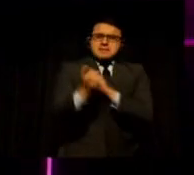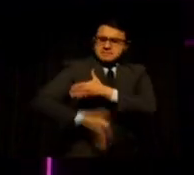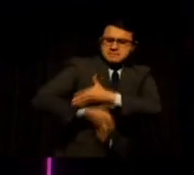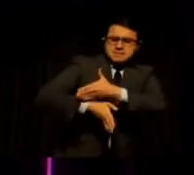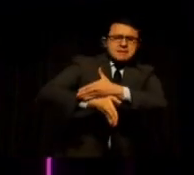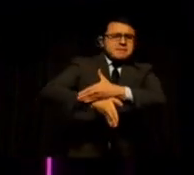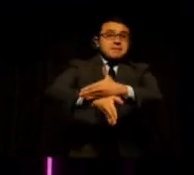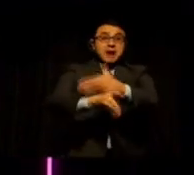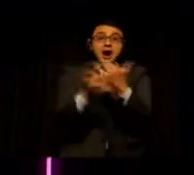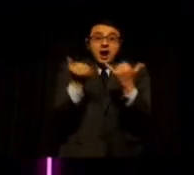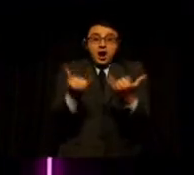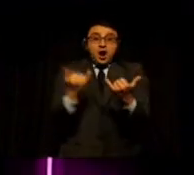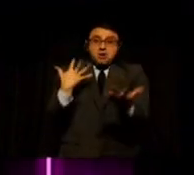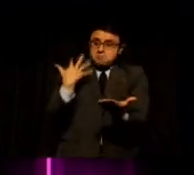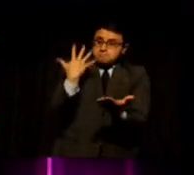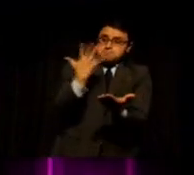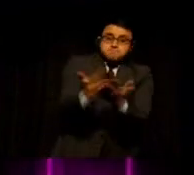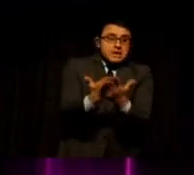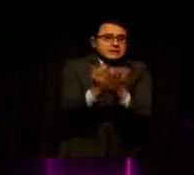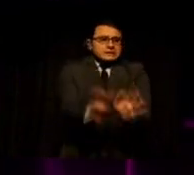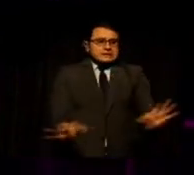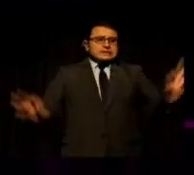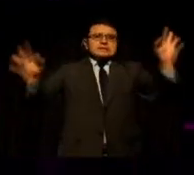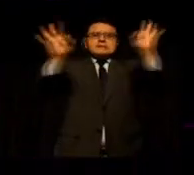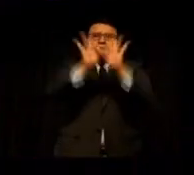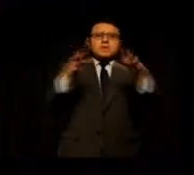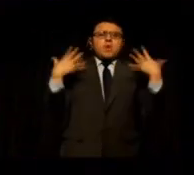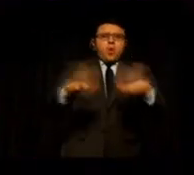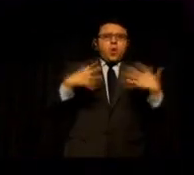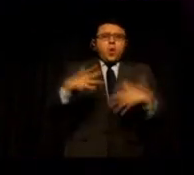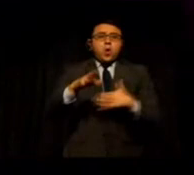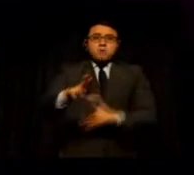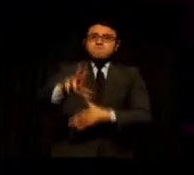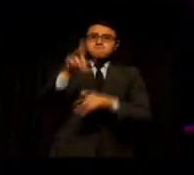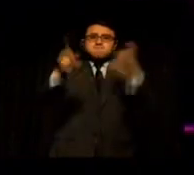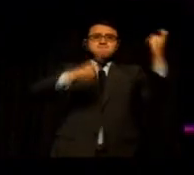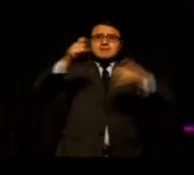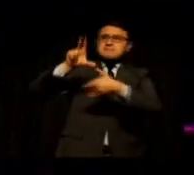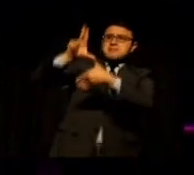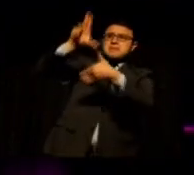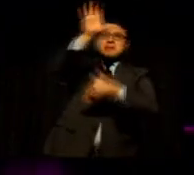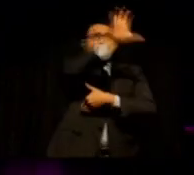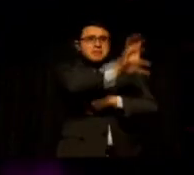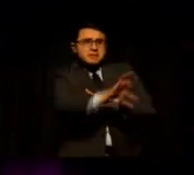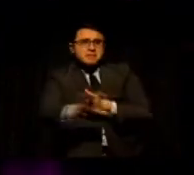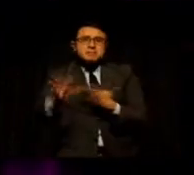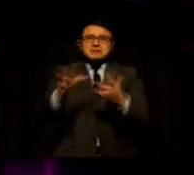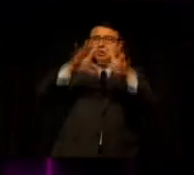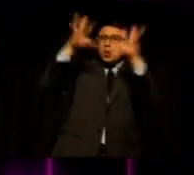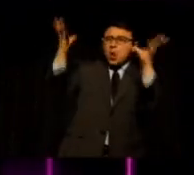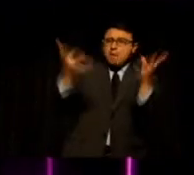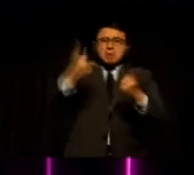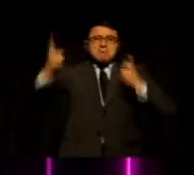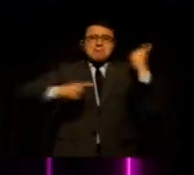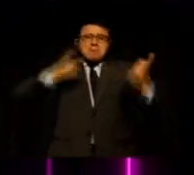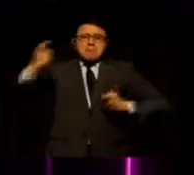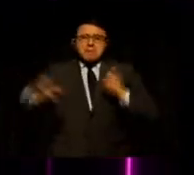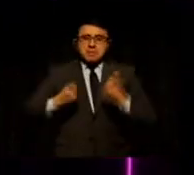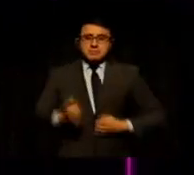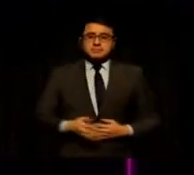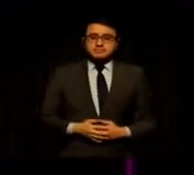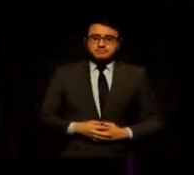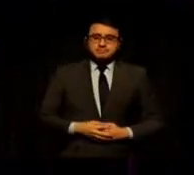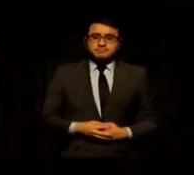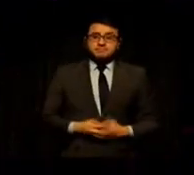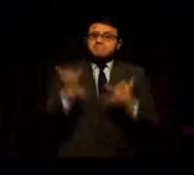tener hoy un volumen muy importante de multilatinas que llegan a distintos lugares del continente y del mundo pero